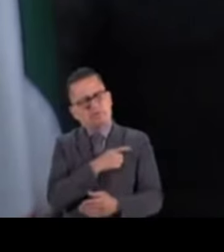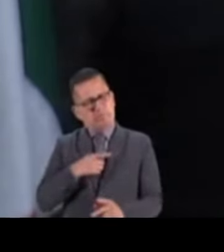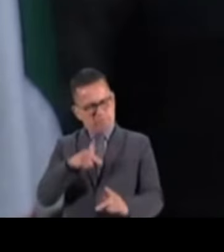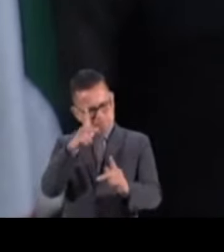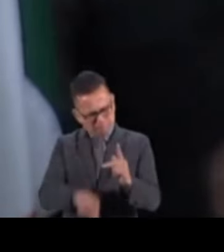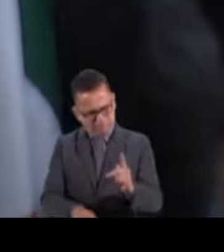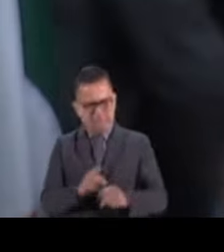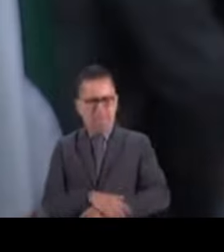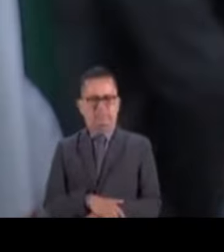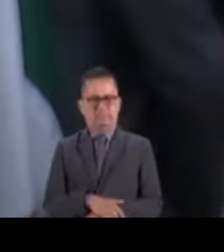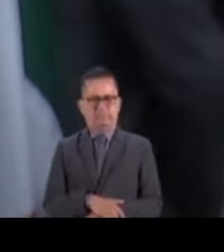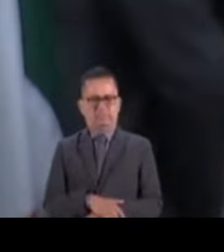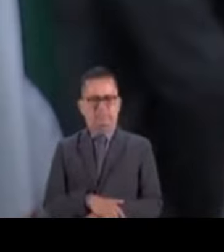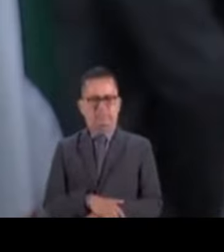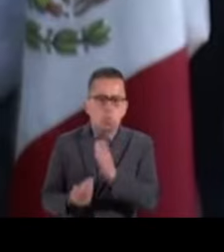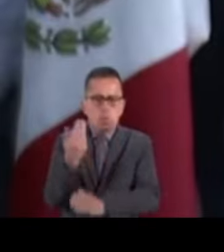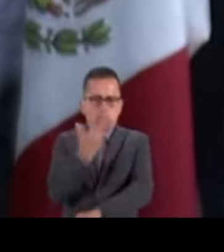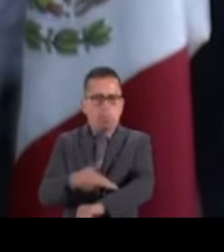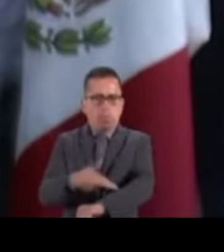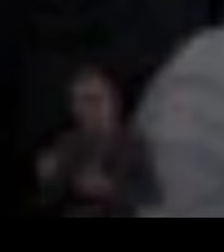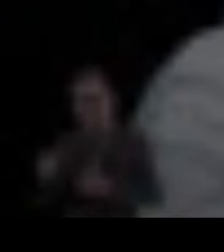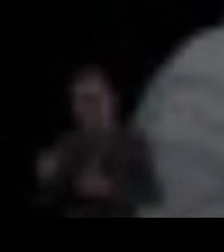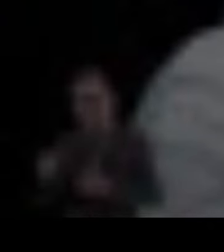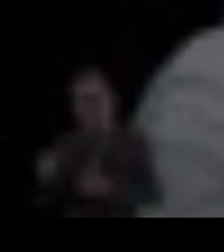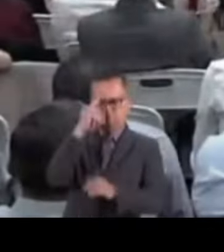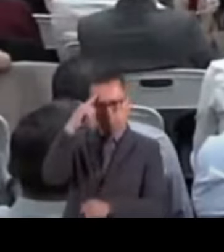De fusilamiento nunca pasa tanto.